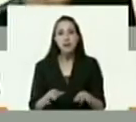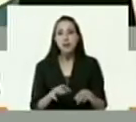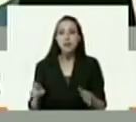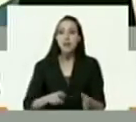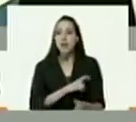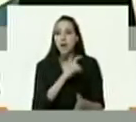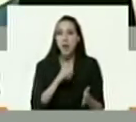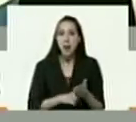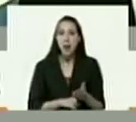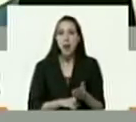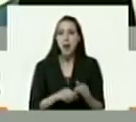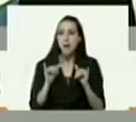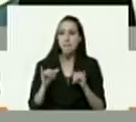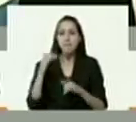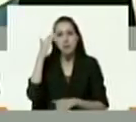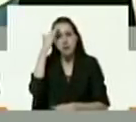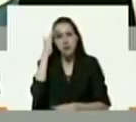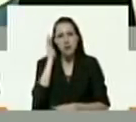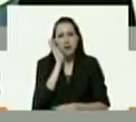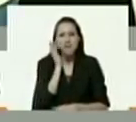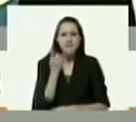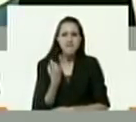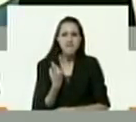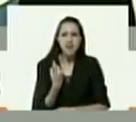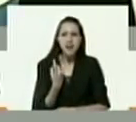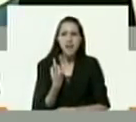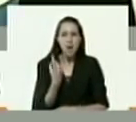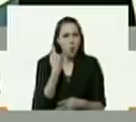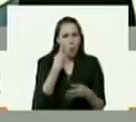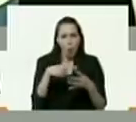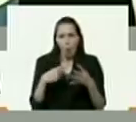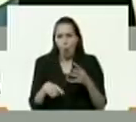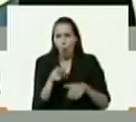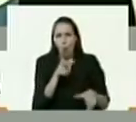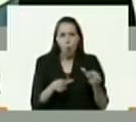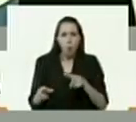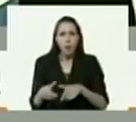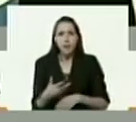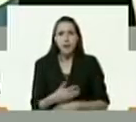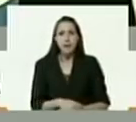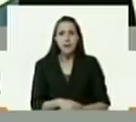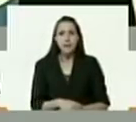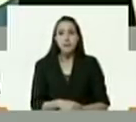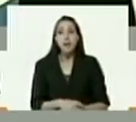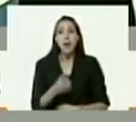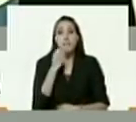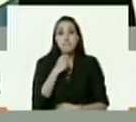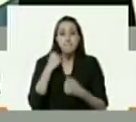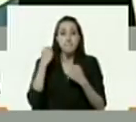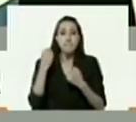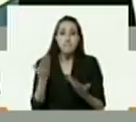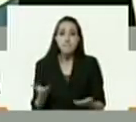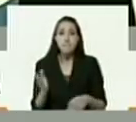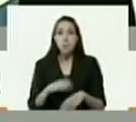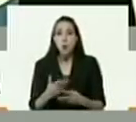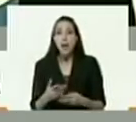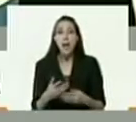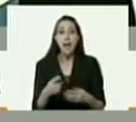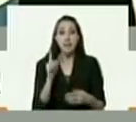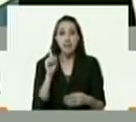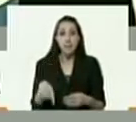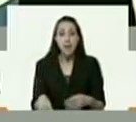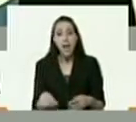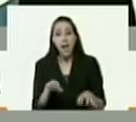la propia Alta Comisionada, como cualquiera, le alcen la voz. Recientemente el relator especial